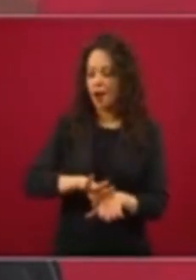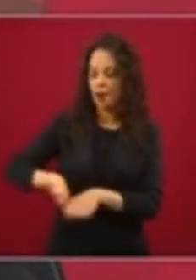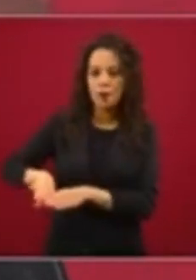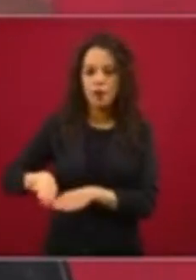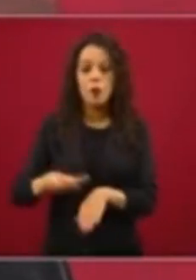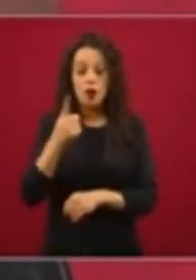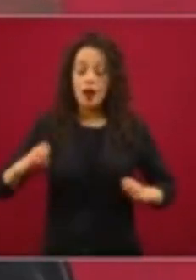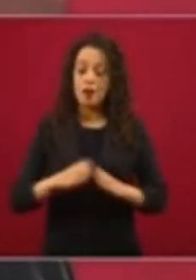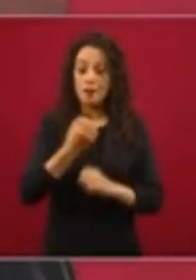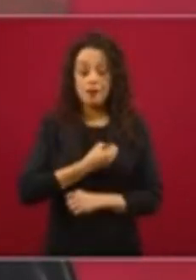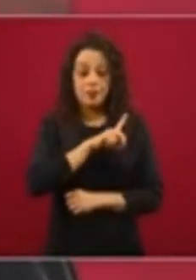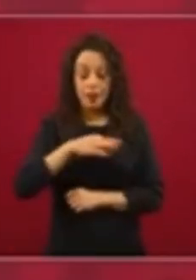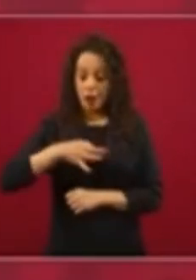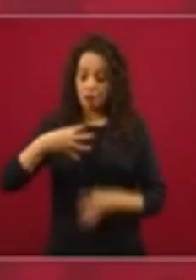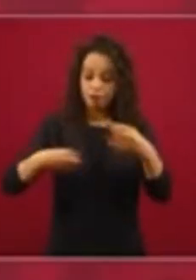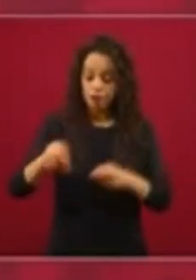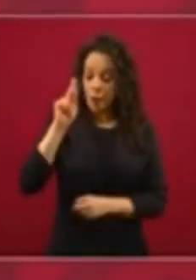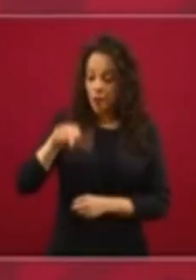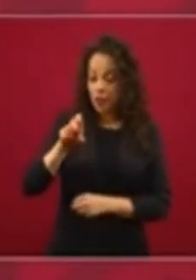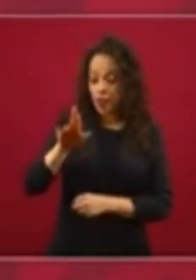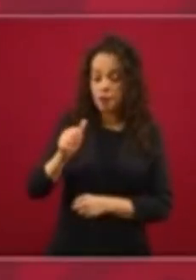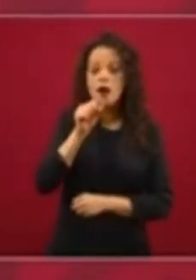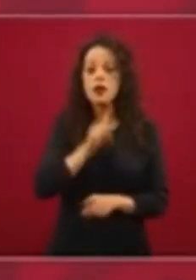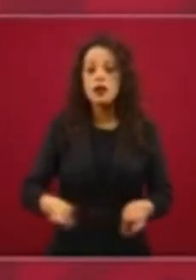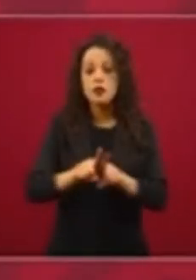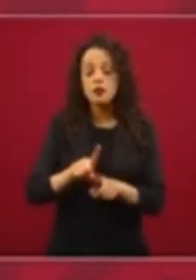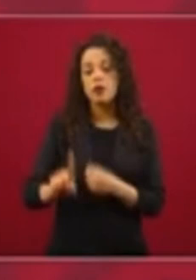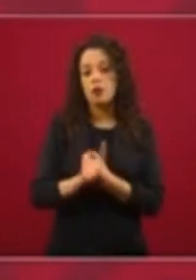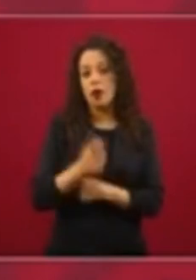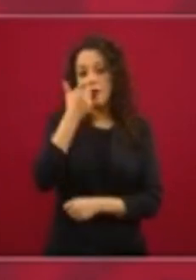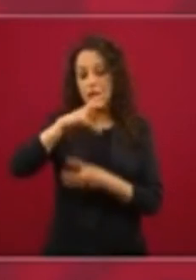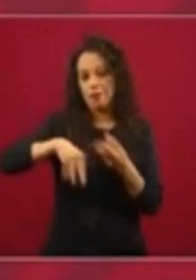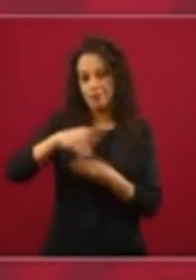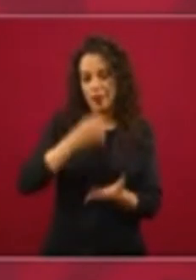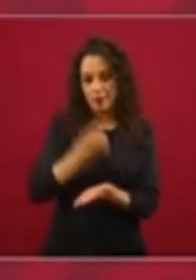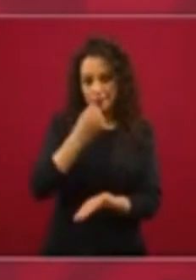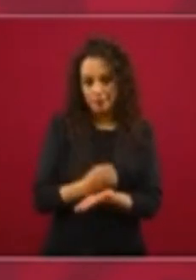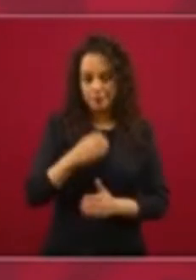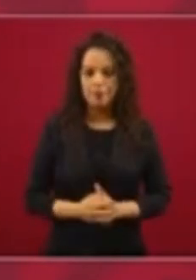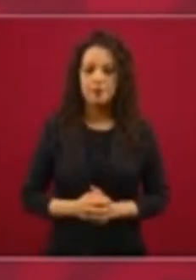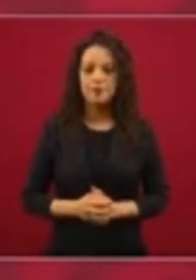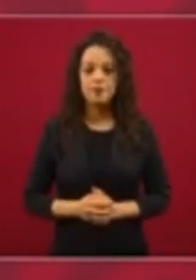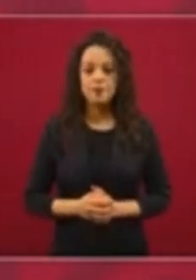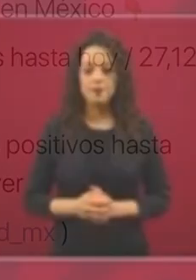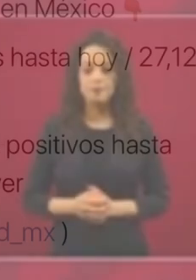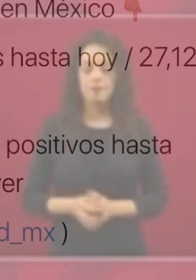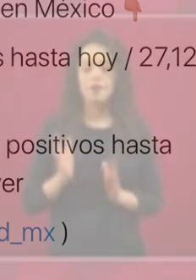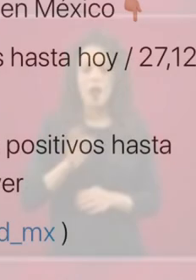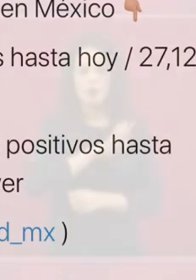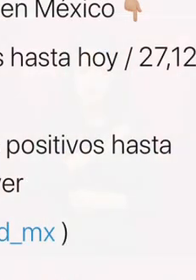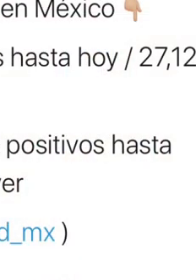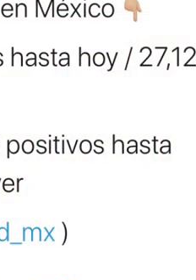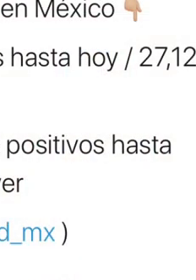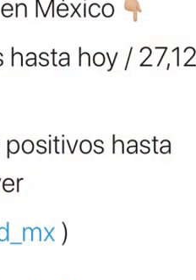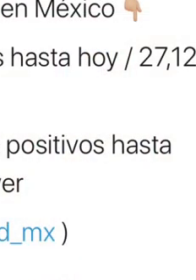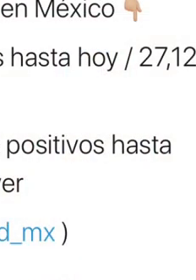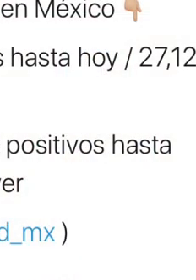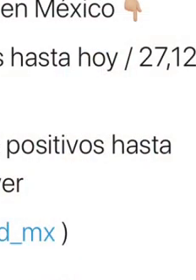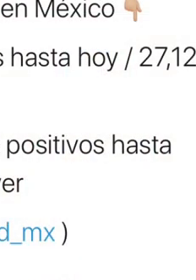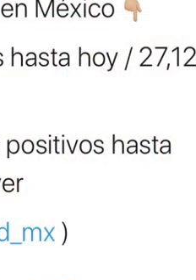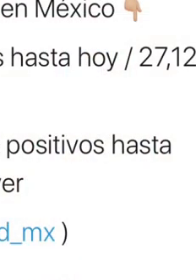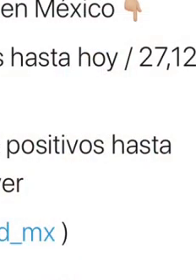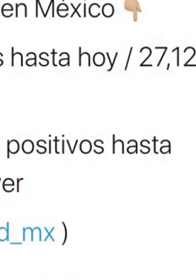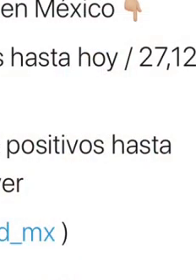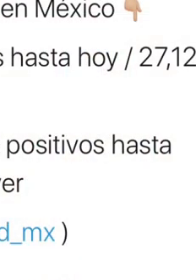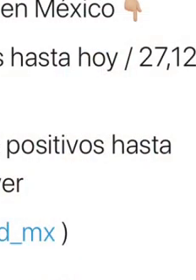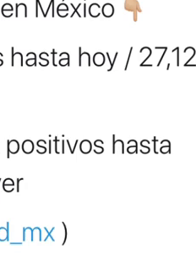por la crisis económica, que ya se ve que la pandemia está